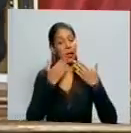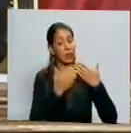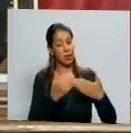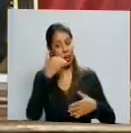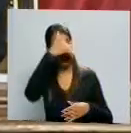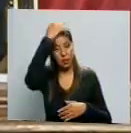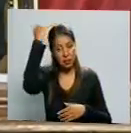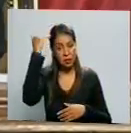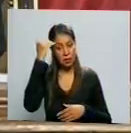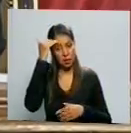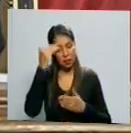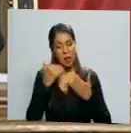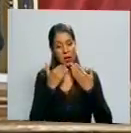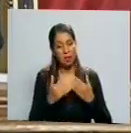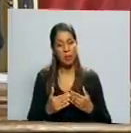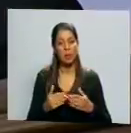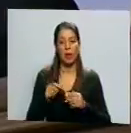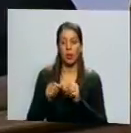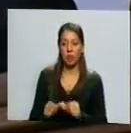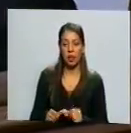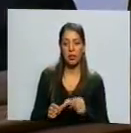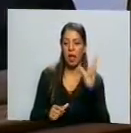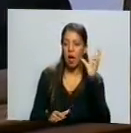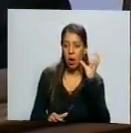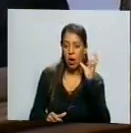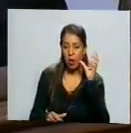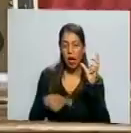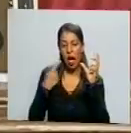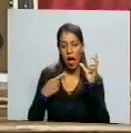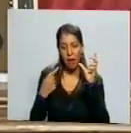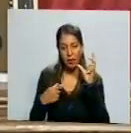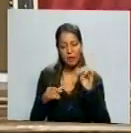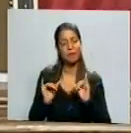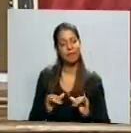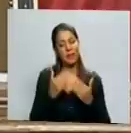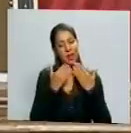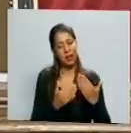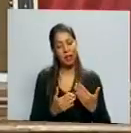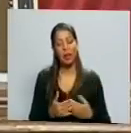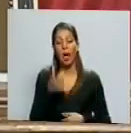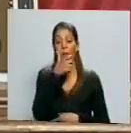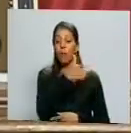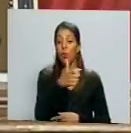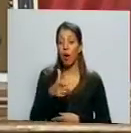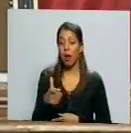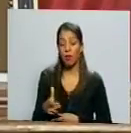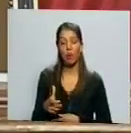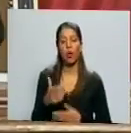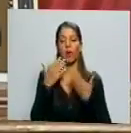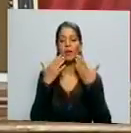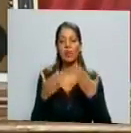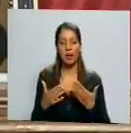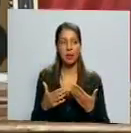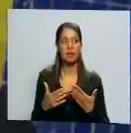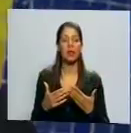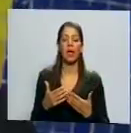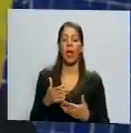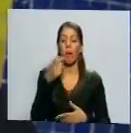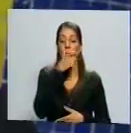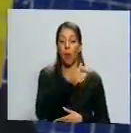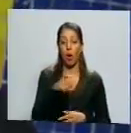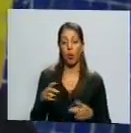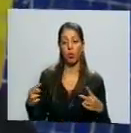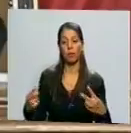el debate de la Asamblea Nacional Constituyente, y agradecemos al pueblo porque ha seguido con paciencia,